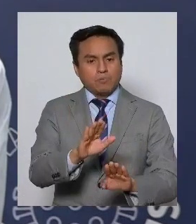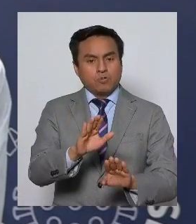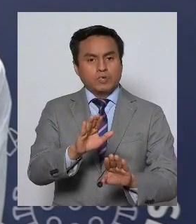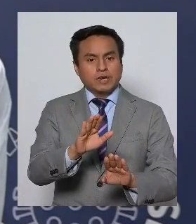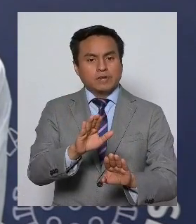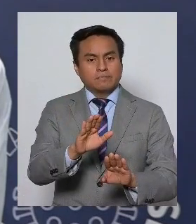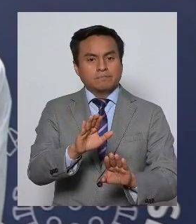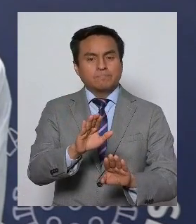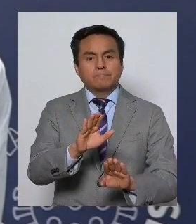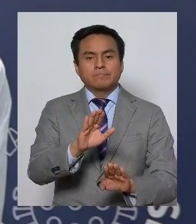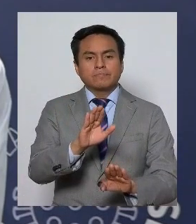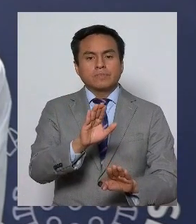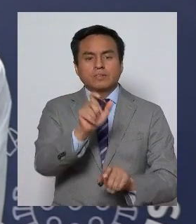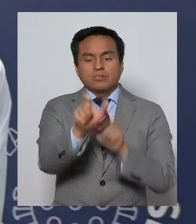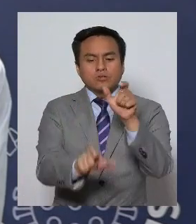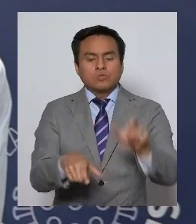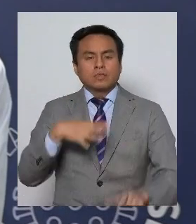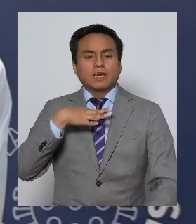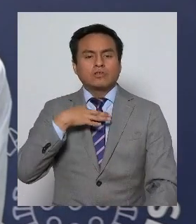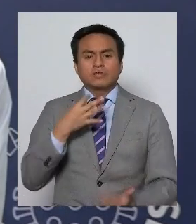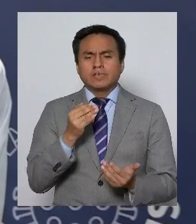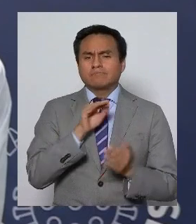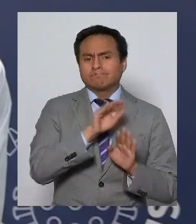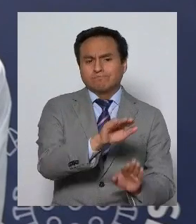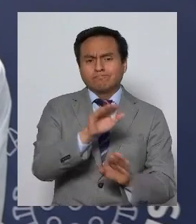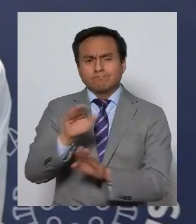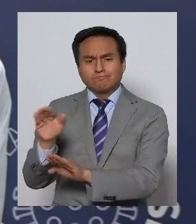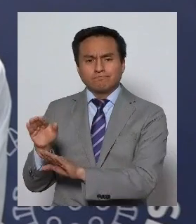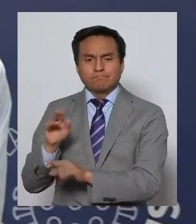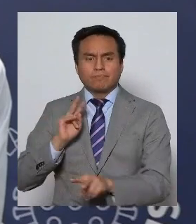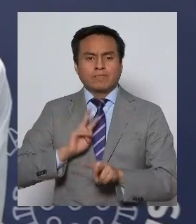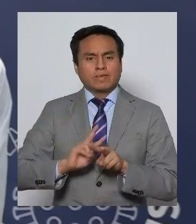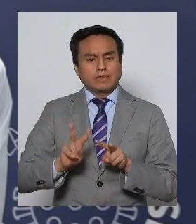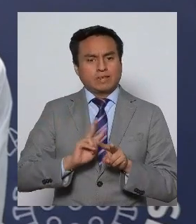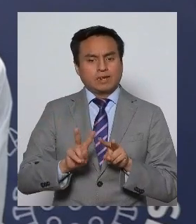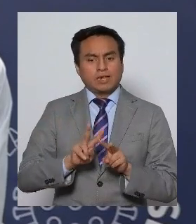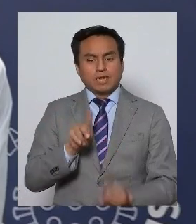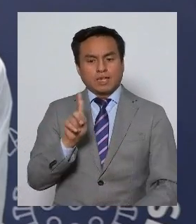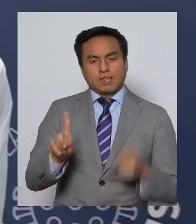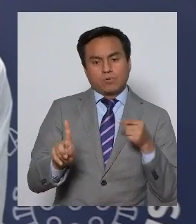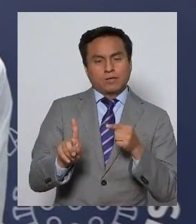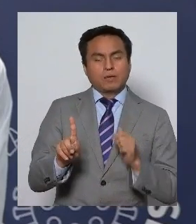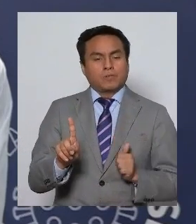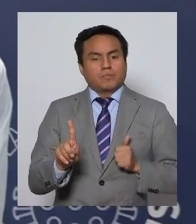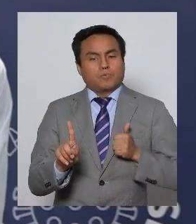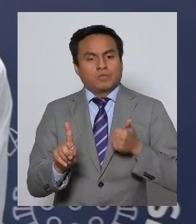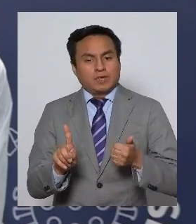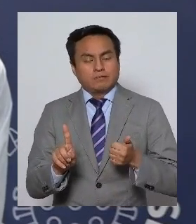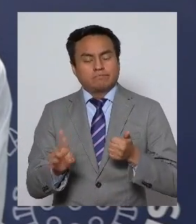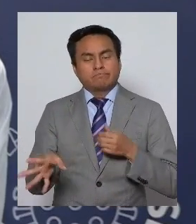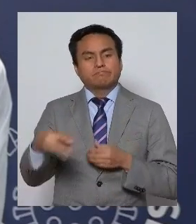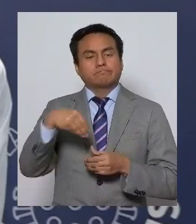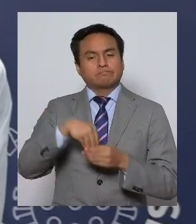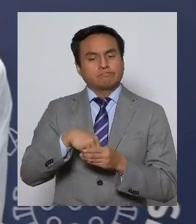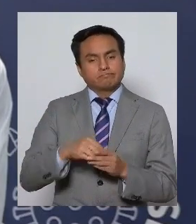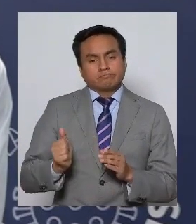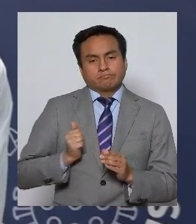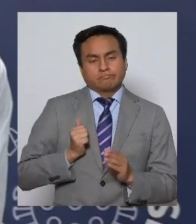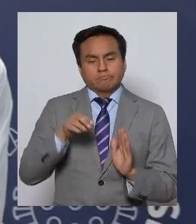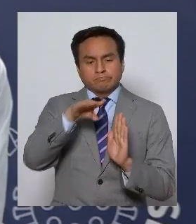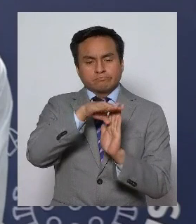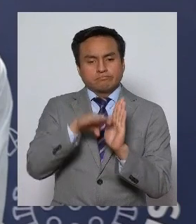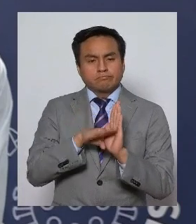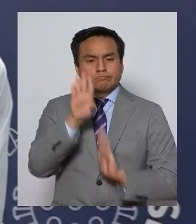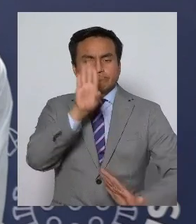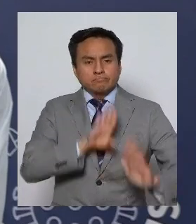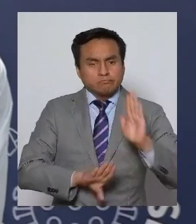a cada ciudadano que lo necesita para generar en él una voluntad de adherir a las medidas sanitarias,